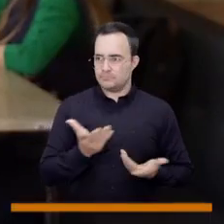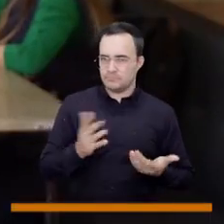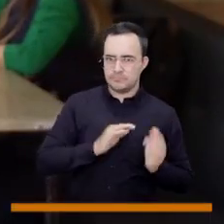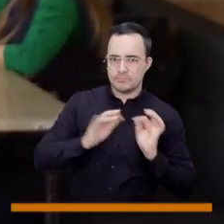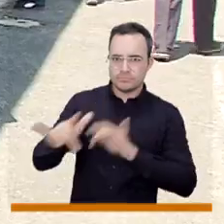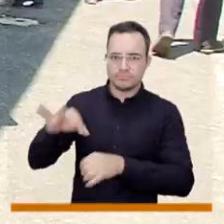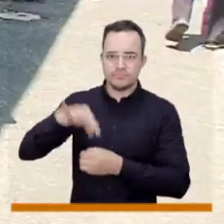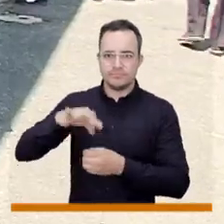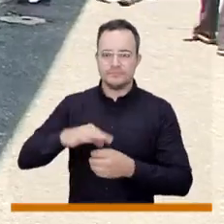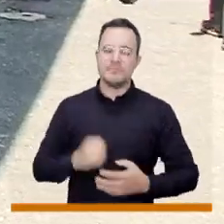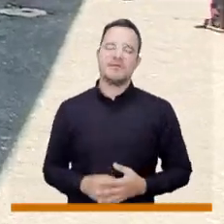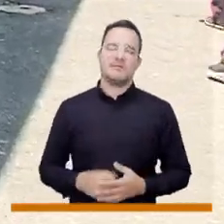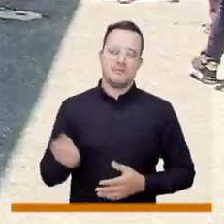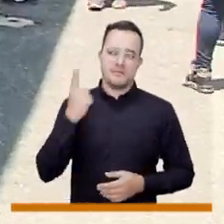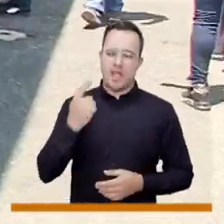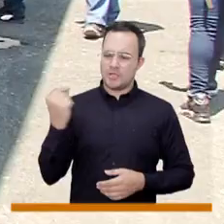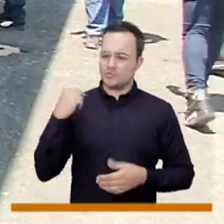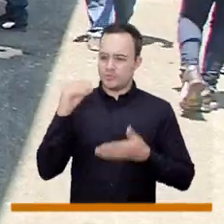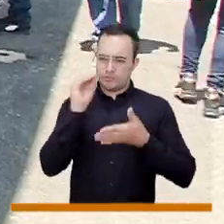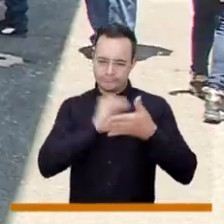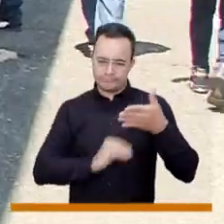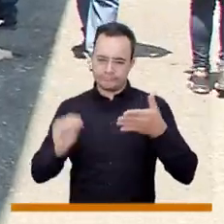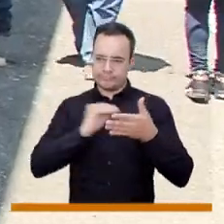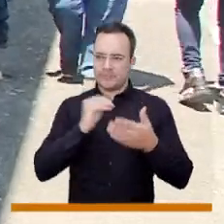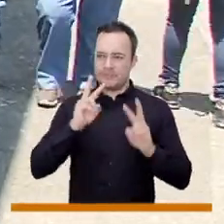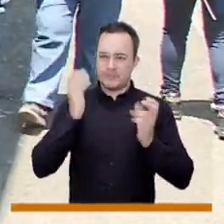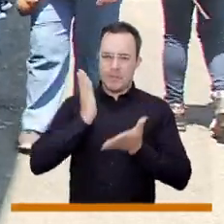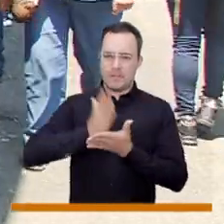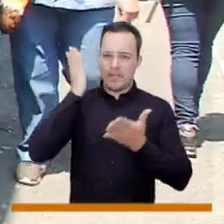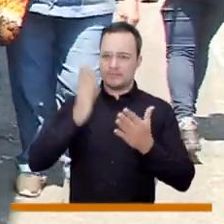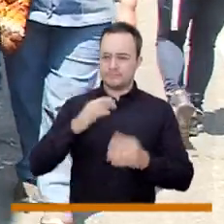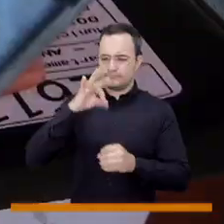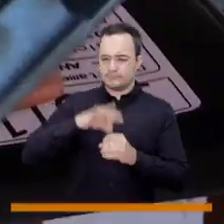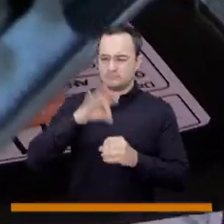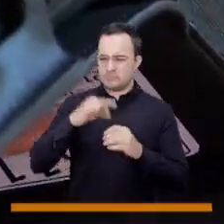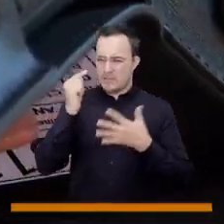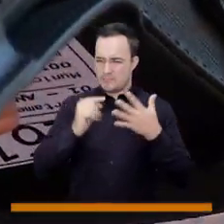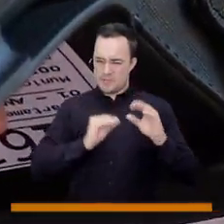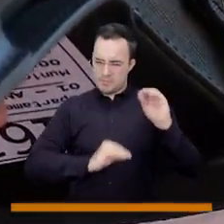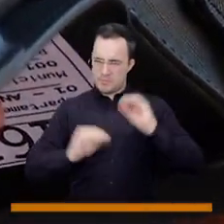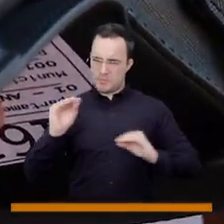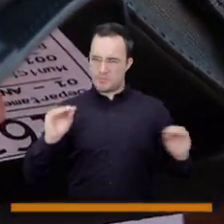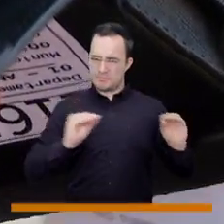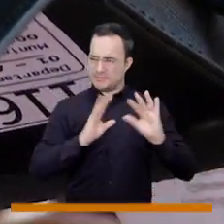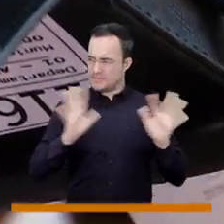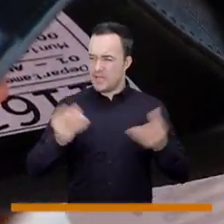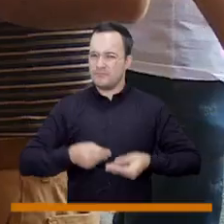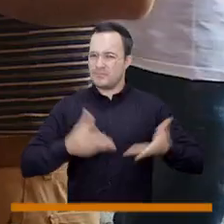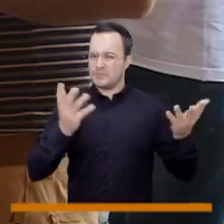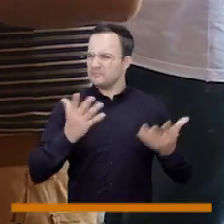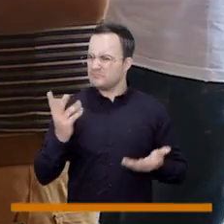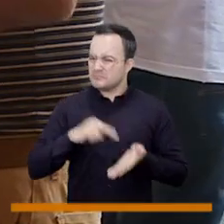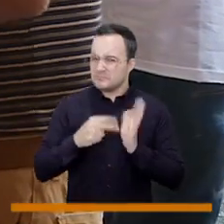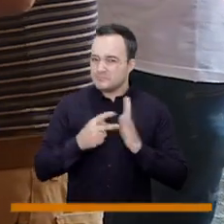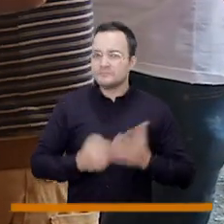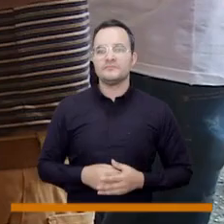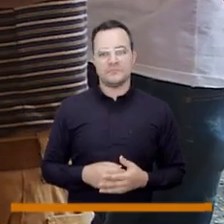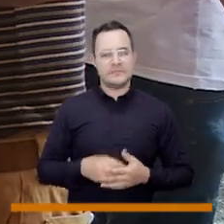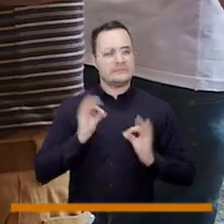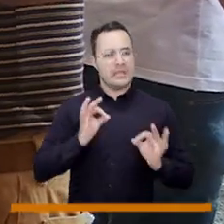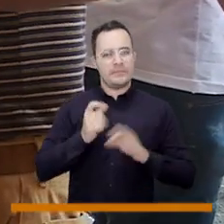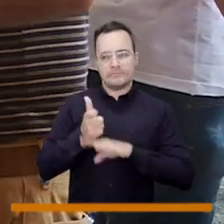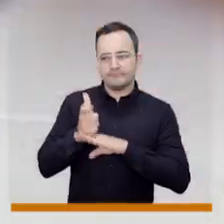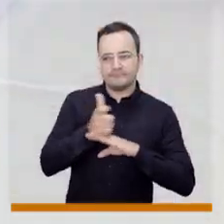poco un mapa de riesgos electorales eso En qué consiste o cómo lo podemos ver nosotros hacemos mediciones permanentemente